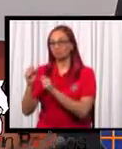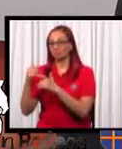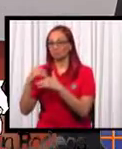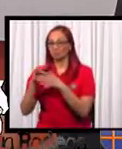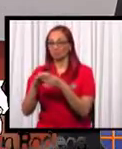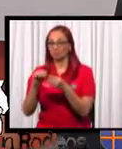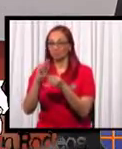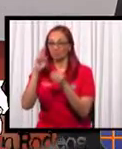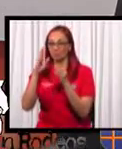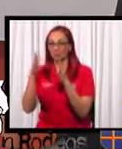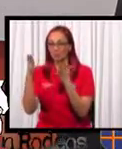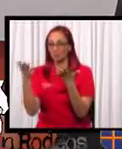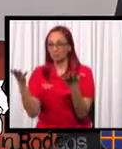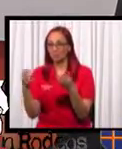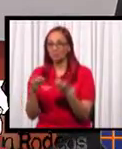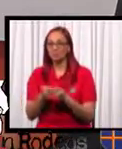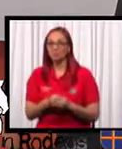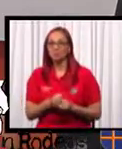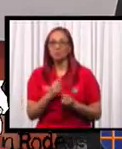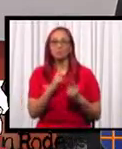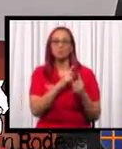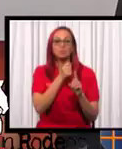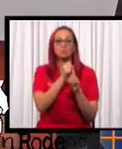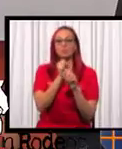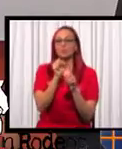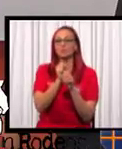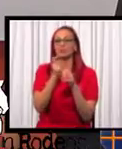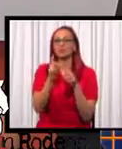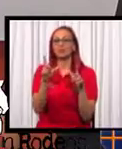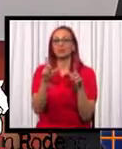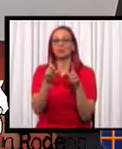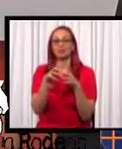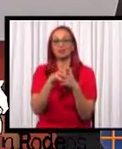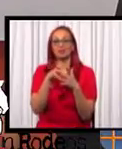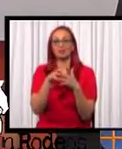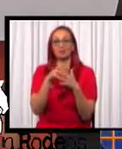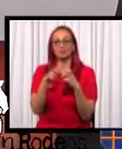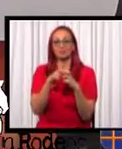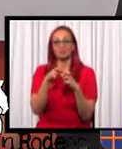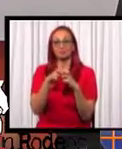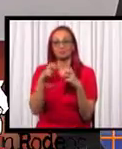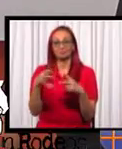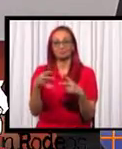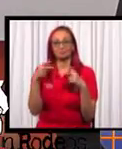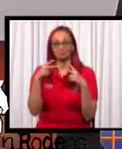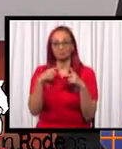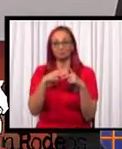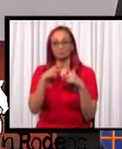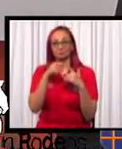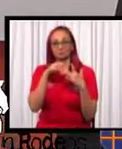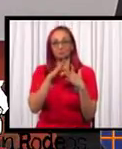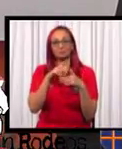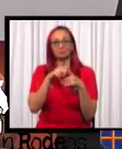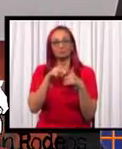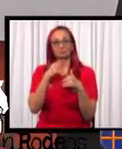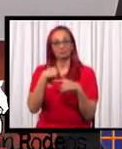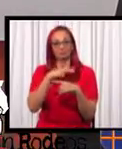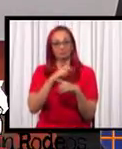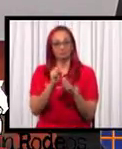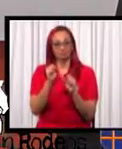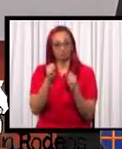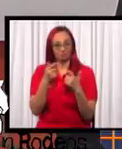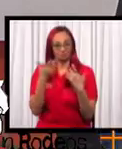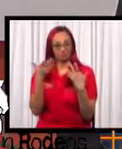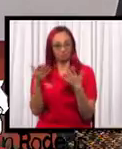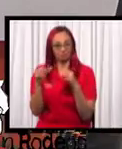costarricenses cuál es la situación del sector arrocero y la problemática que se está viviendo y ante el cual pues nosotros hemos venido haciendo